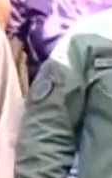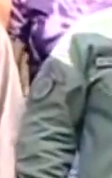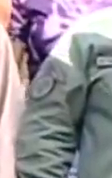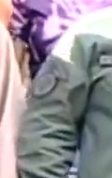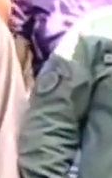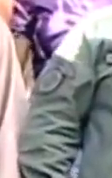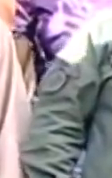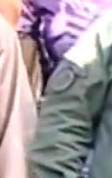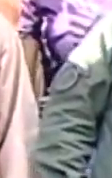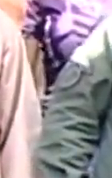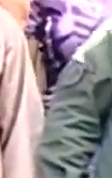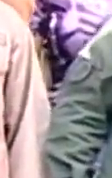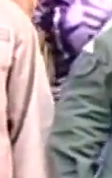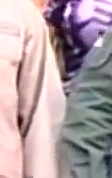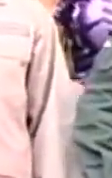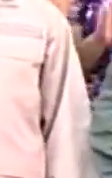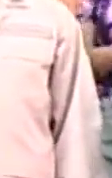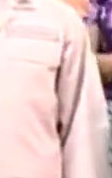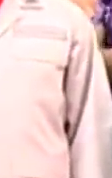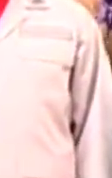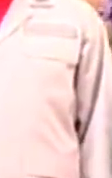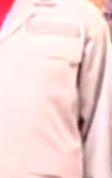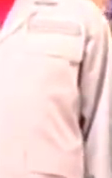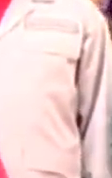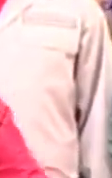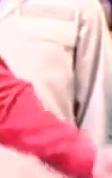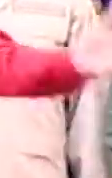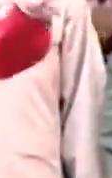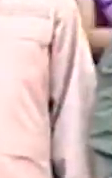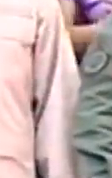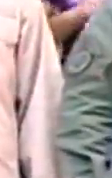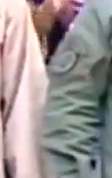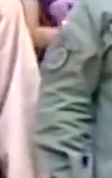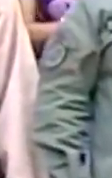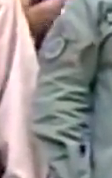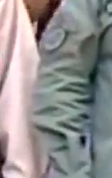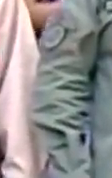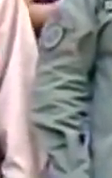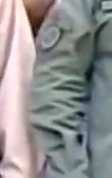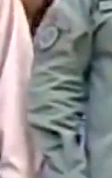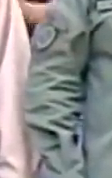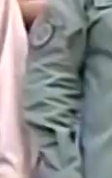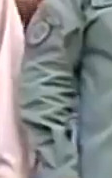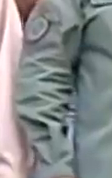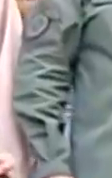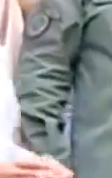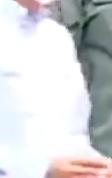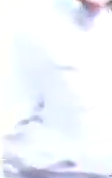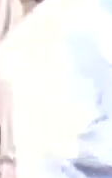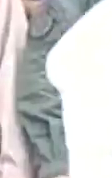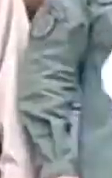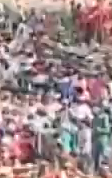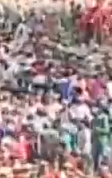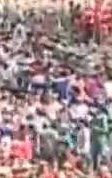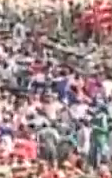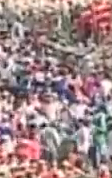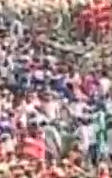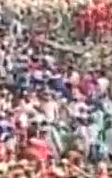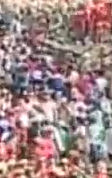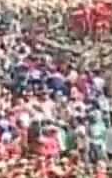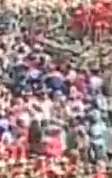la nación. Sudor de patria en la guerrera, los